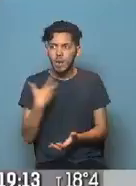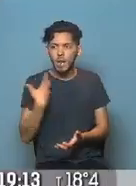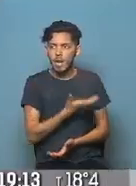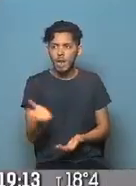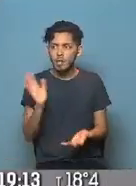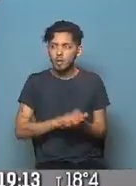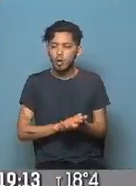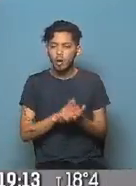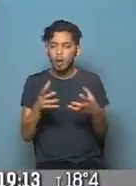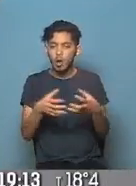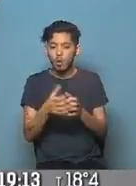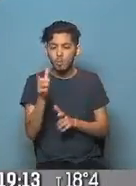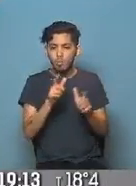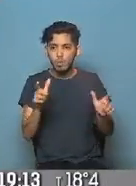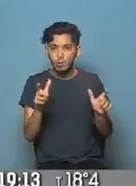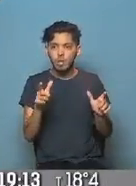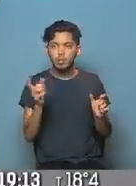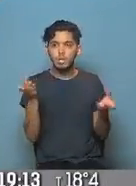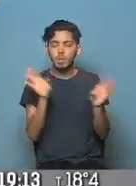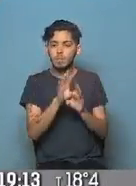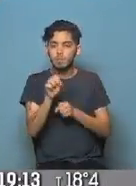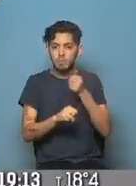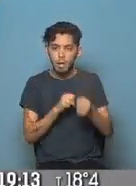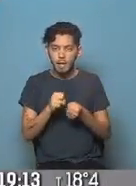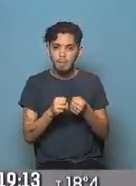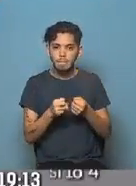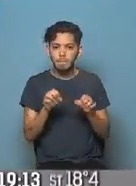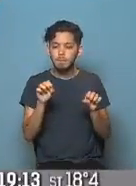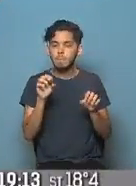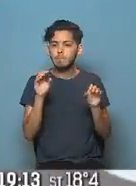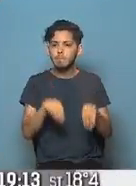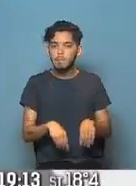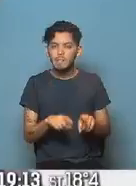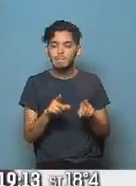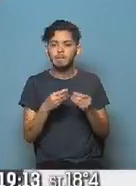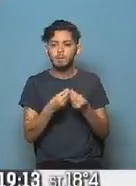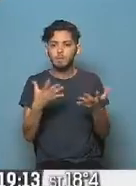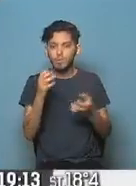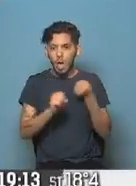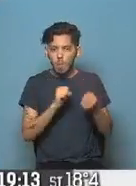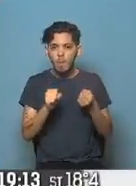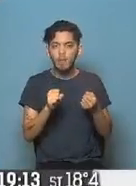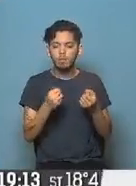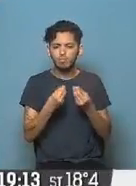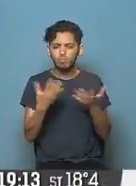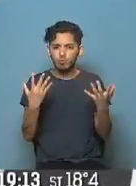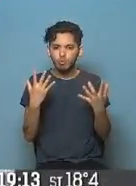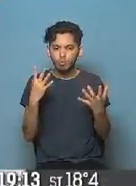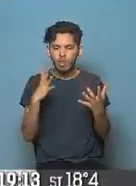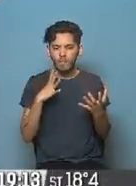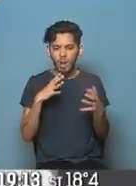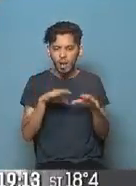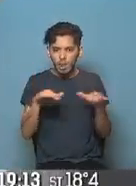de la población, cierre de empresas, quiebre de muchísimas empresas. Tiene muchísimas